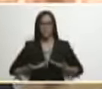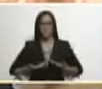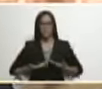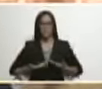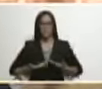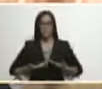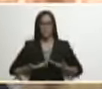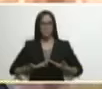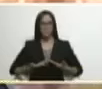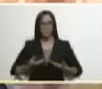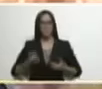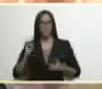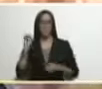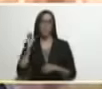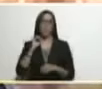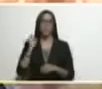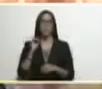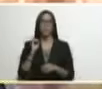¿O es que